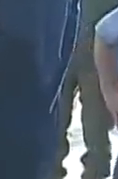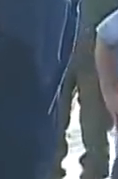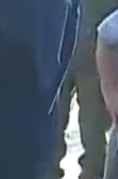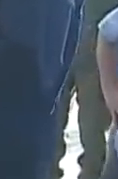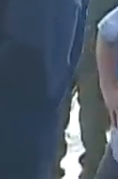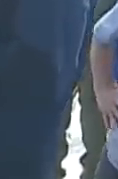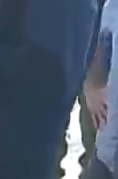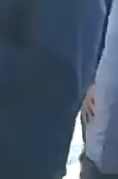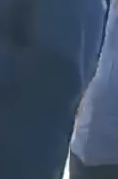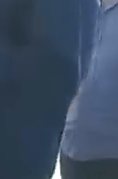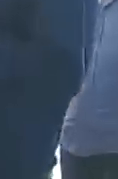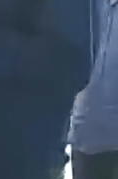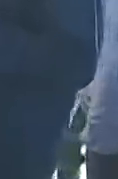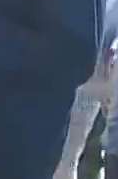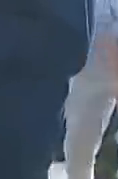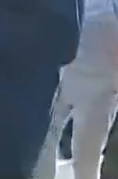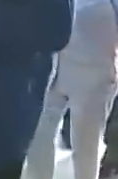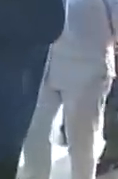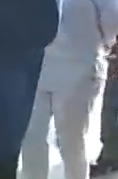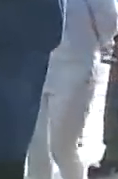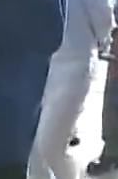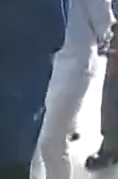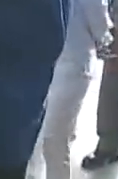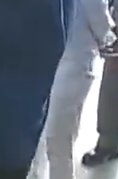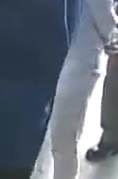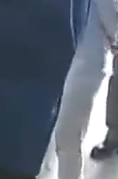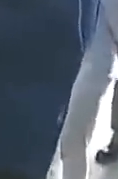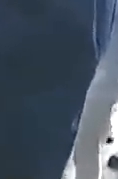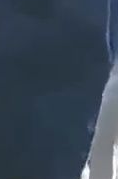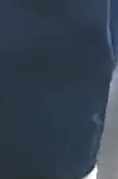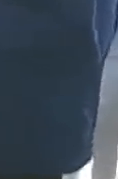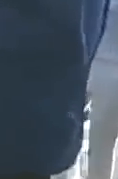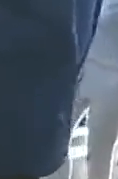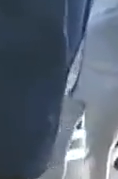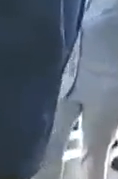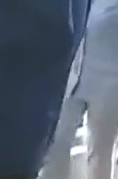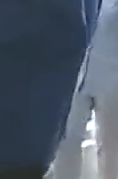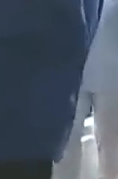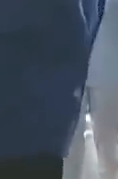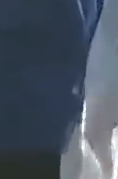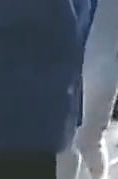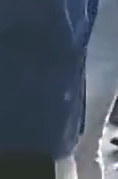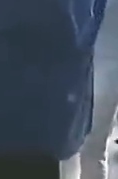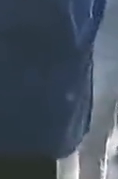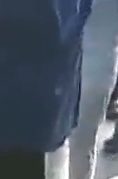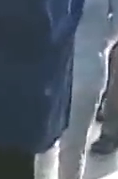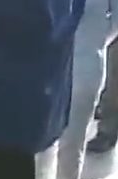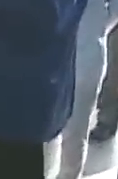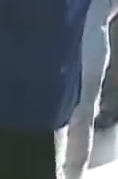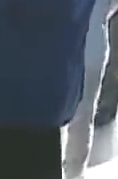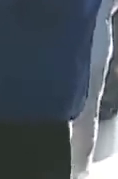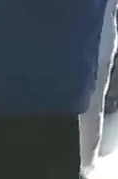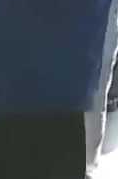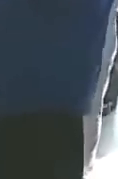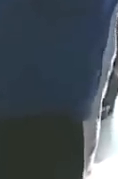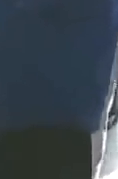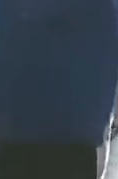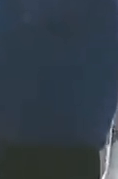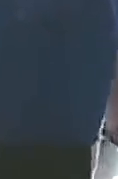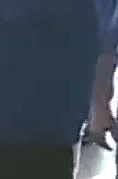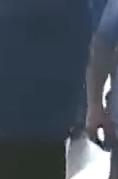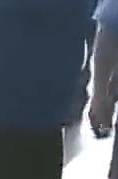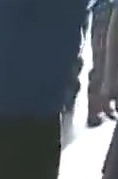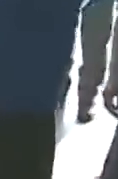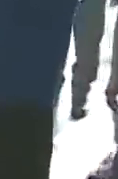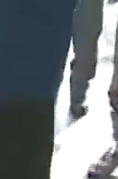trabajadores de esta planta que ha sido recuperado por esa clase obrera que ha creído en la producción, que confía en el